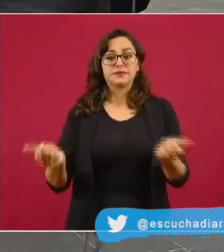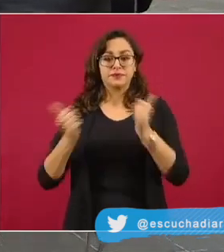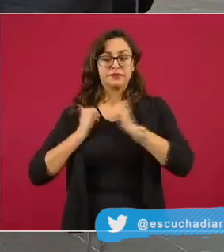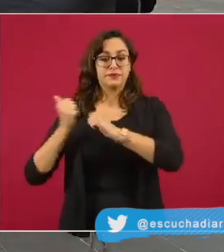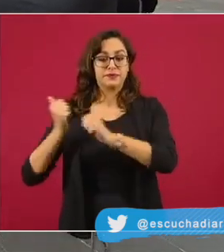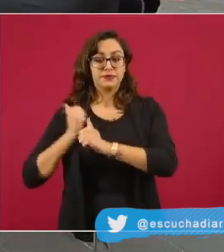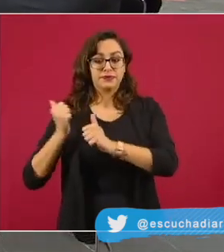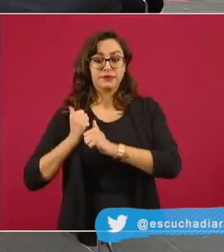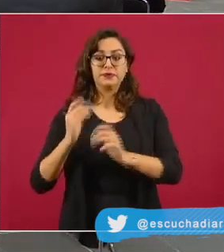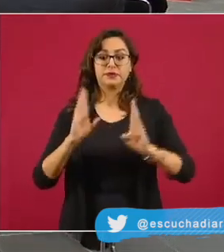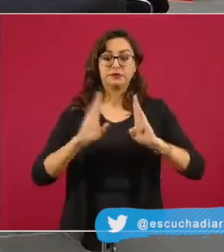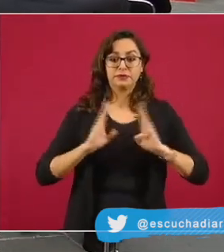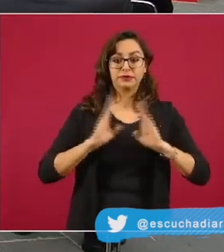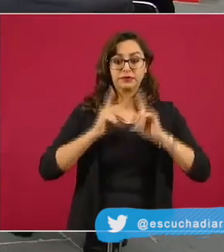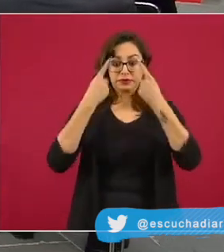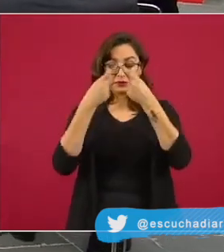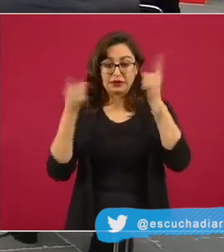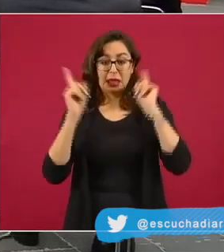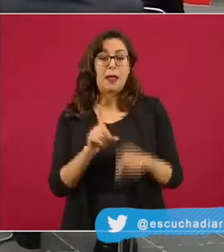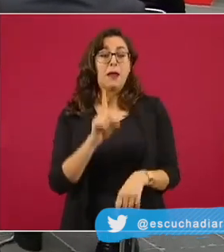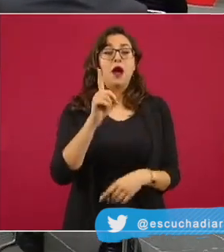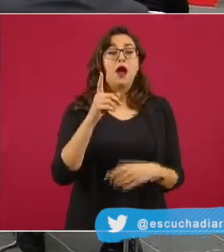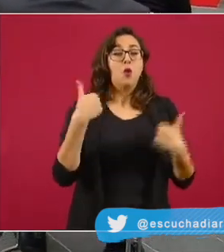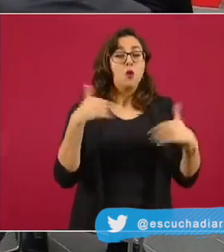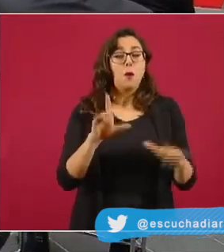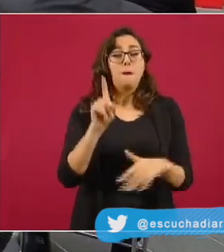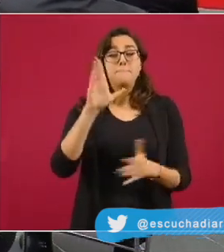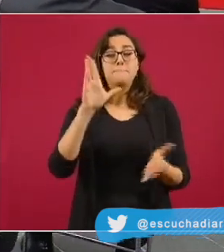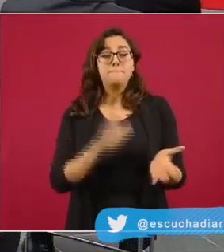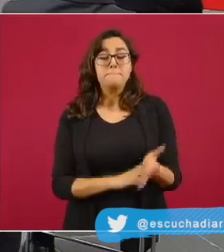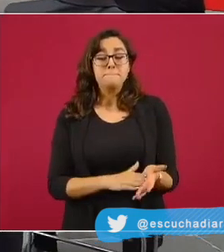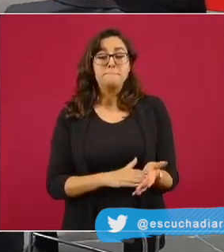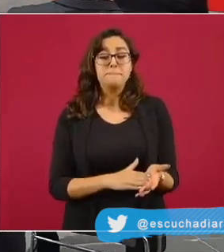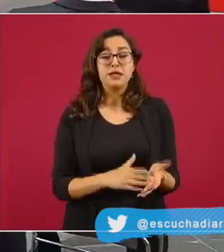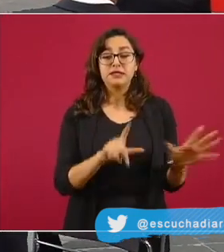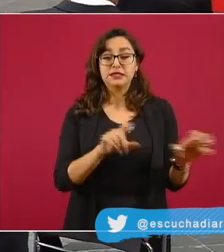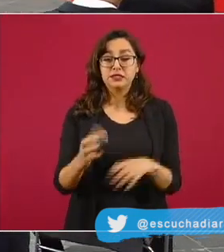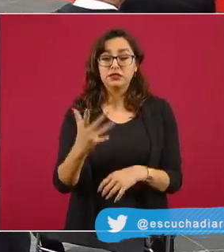1.750 civiles heridos y detenidos,